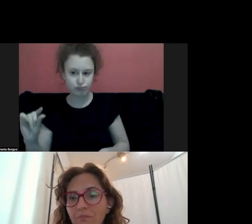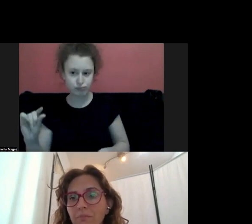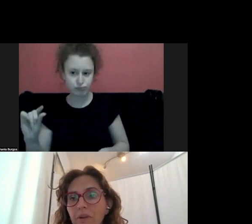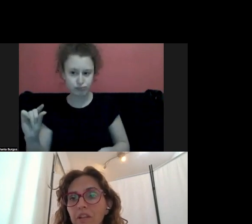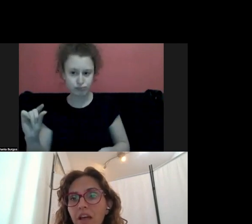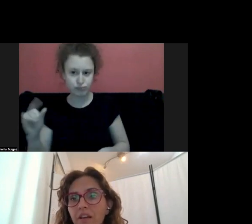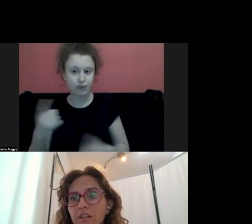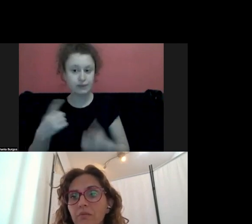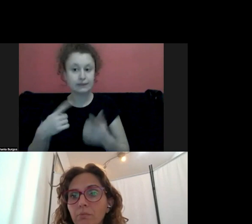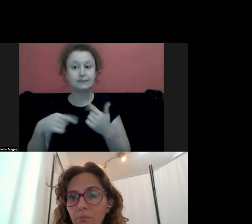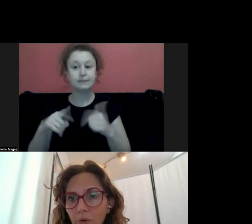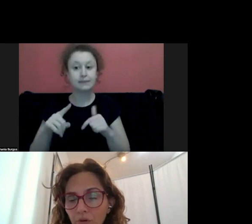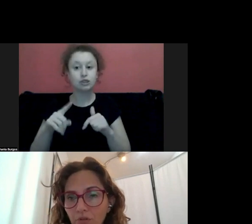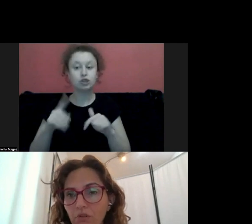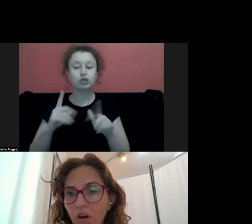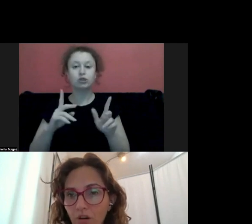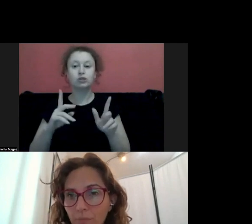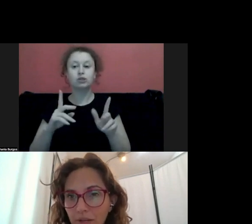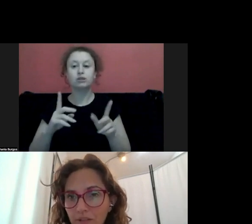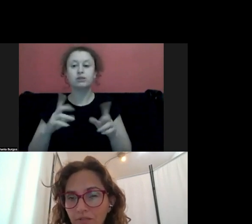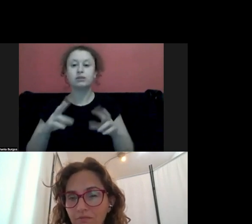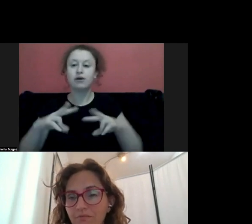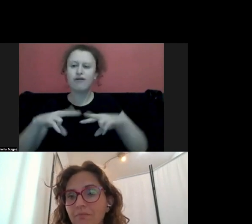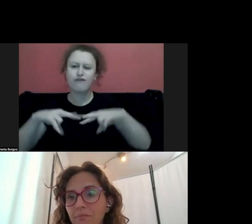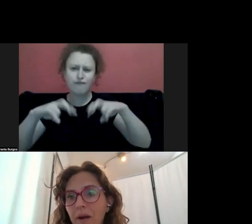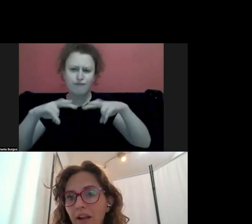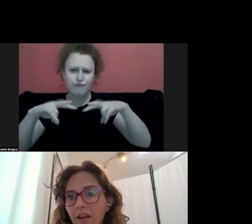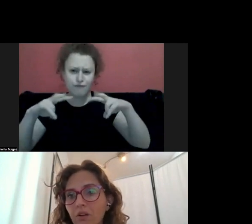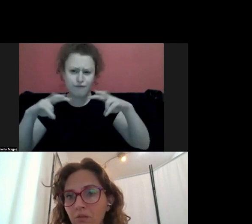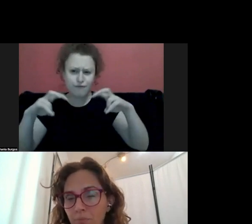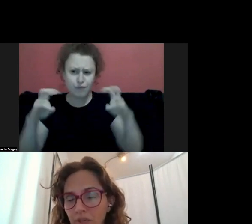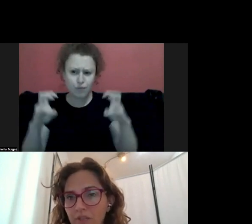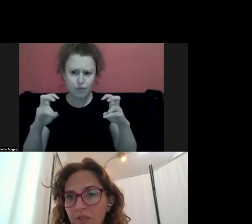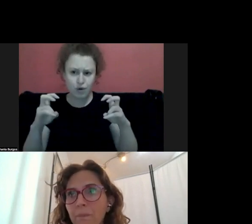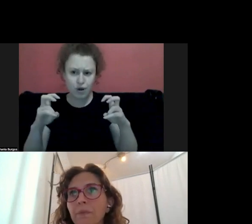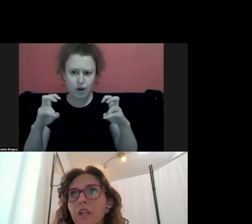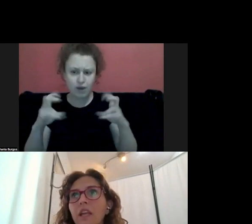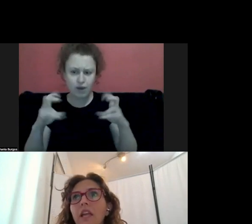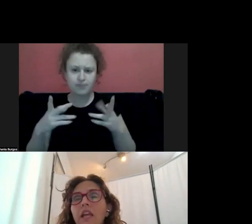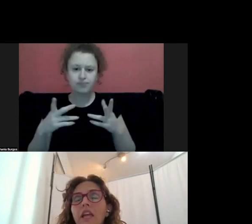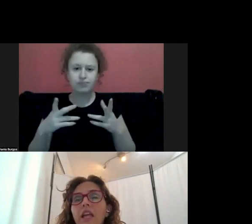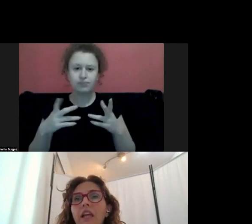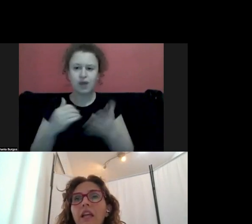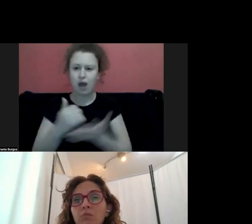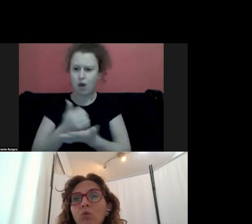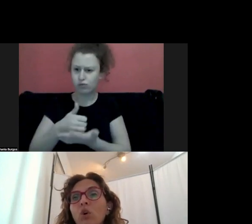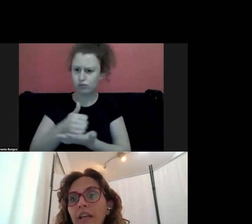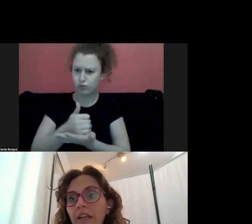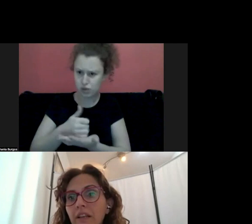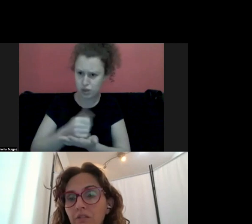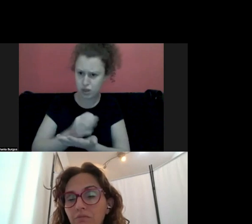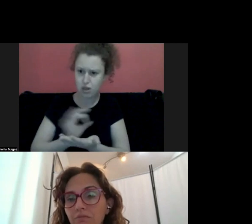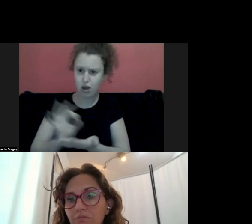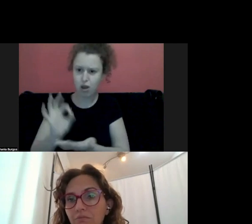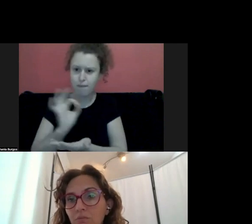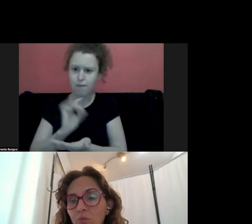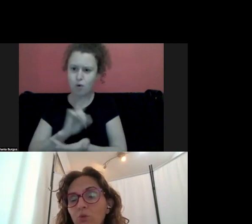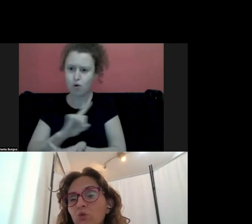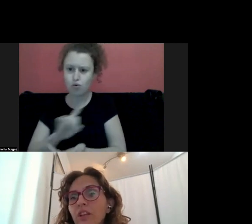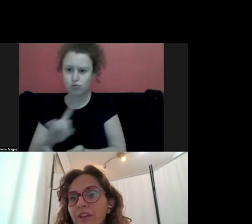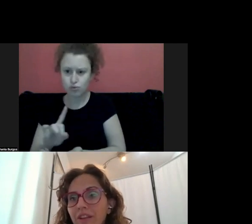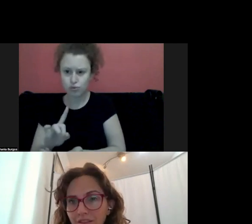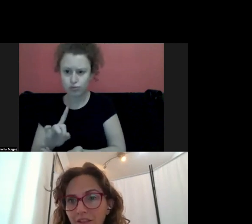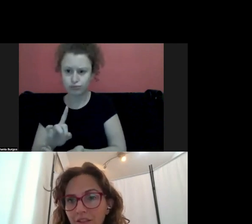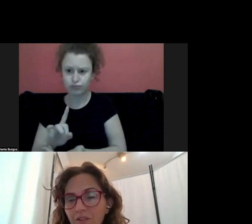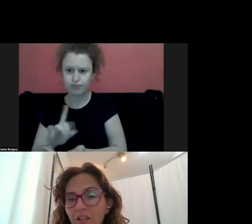hombres, pensadas por hombres para hombres. Las mujeres